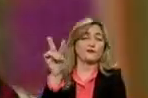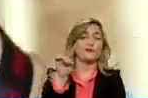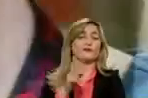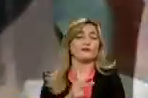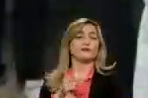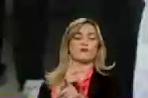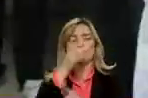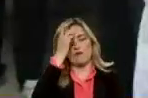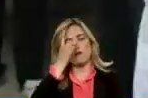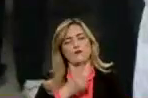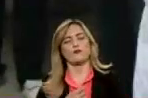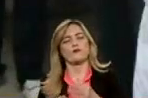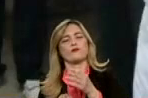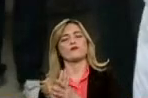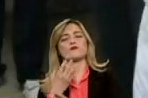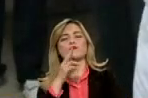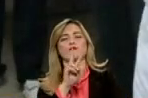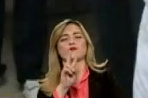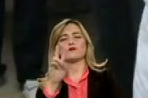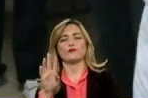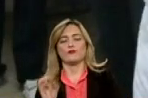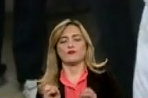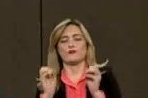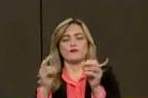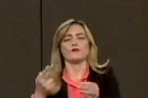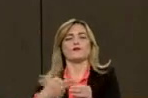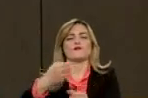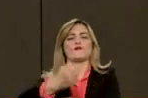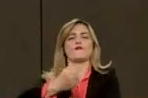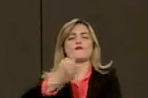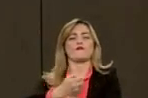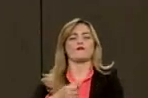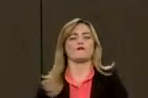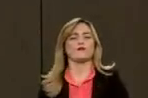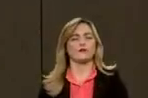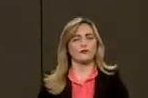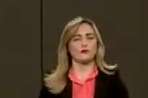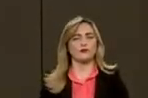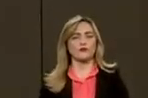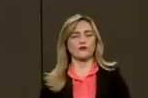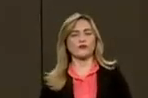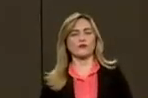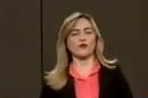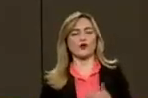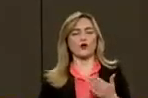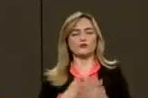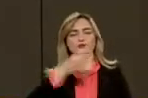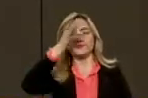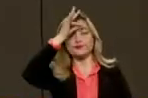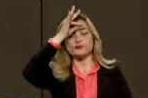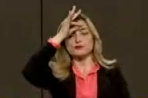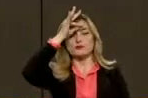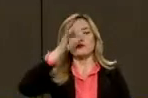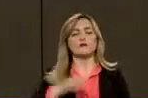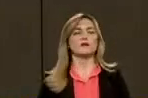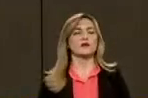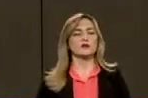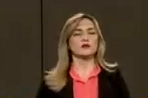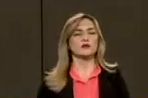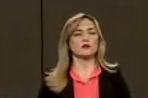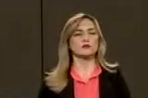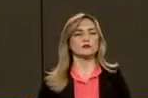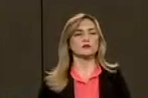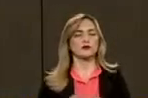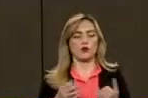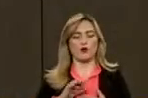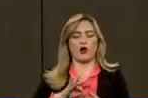Consejo resolvió crear 224 partidas para ellos. Y sean destinadas a todos los hospitales que en este momento, por esta